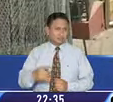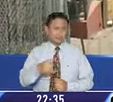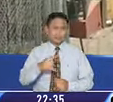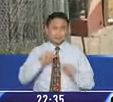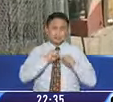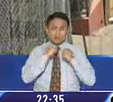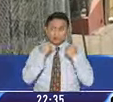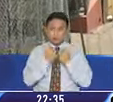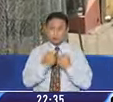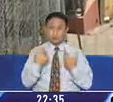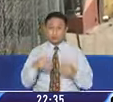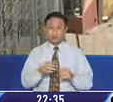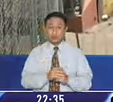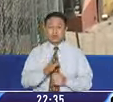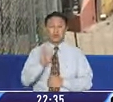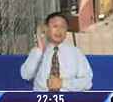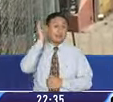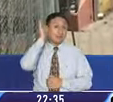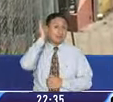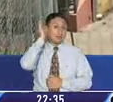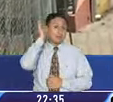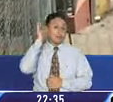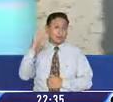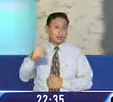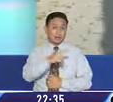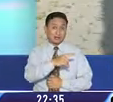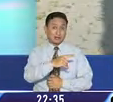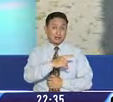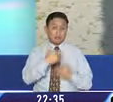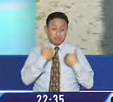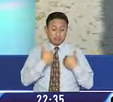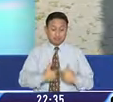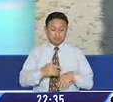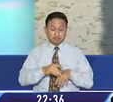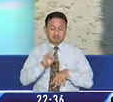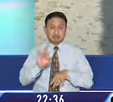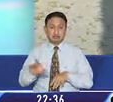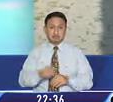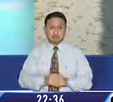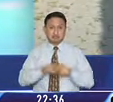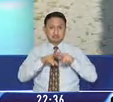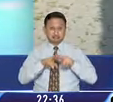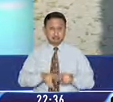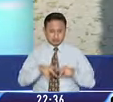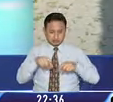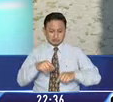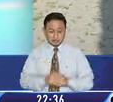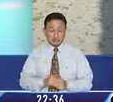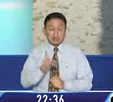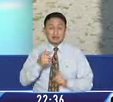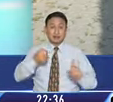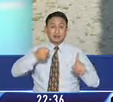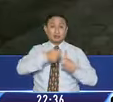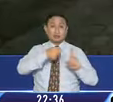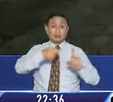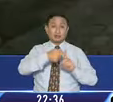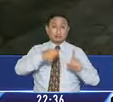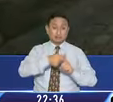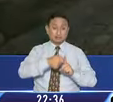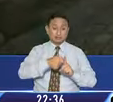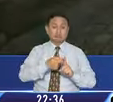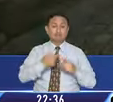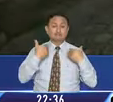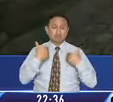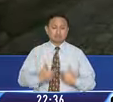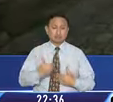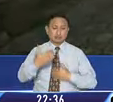El cuerpo de una mujer fue encontrado en este pasaje. A la revisión en el sitio verificaron heridas de arma blanca. El cadáver estaba envuelto